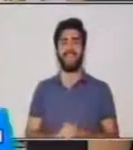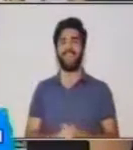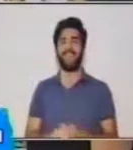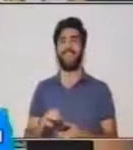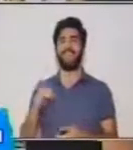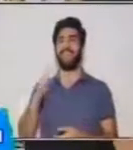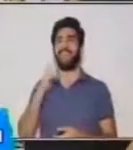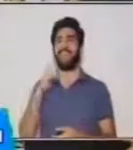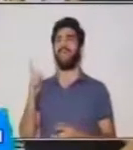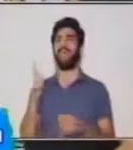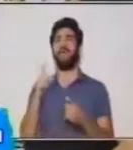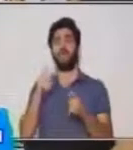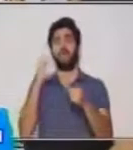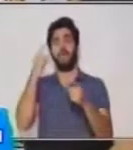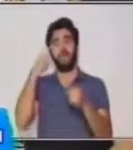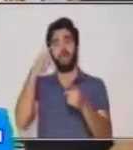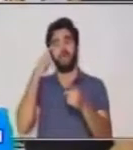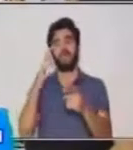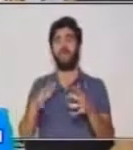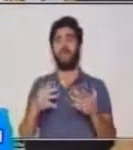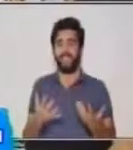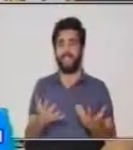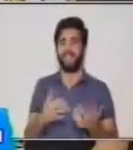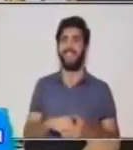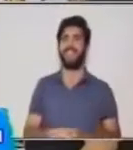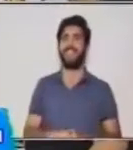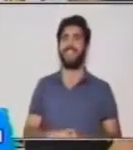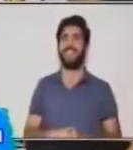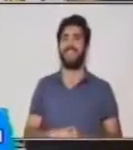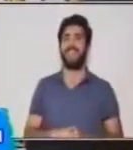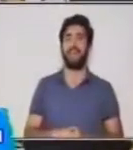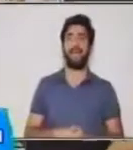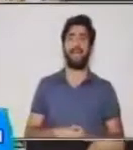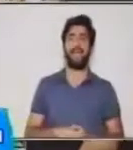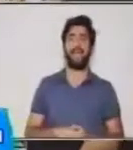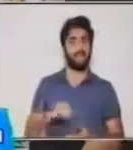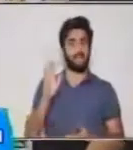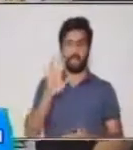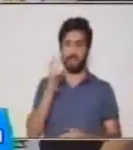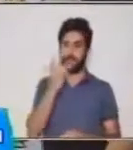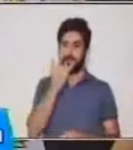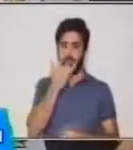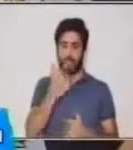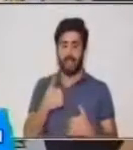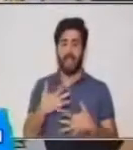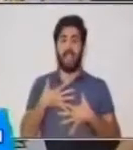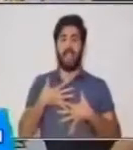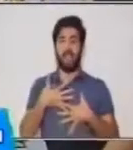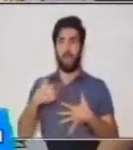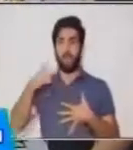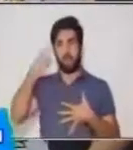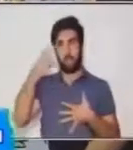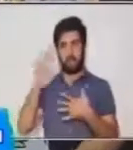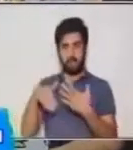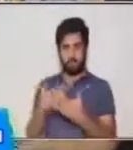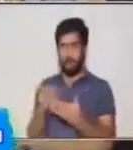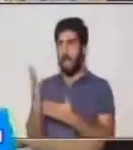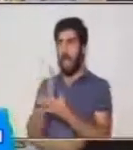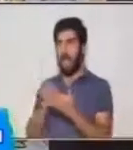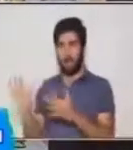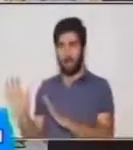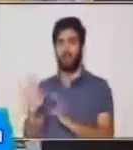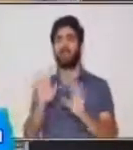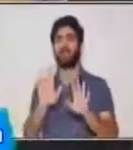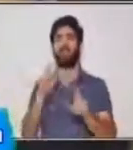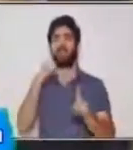información, pensemos. Muy bien, si estoy hablando que es un medio, es el canal. Y te recuerdas que en